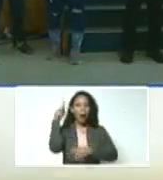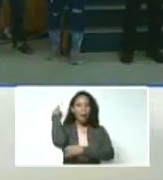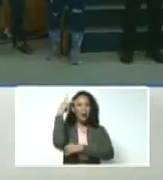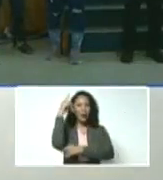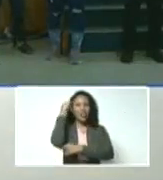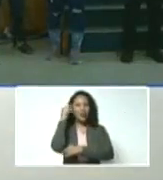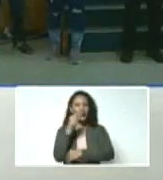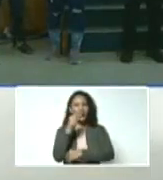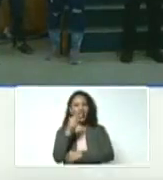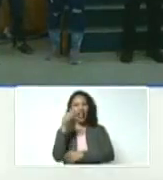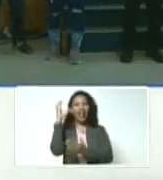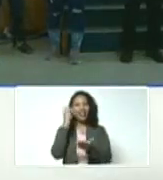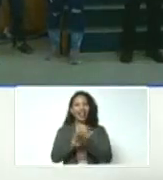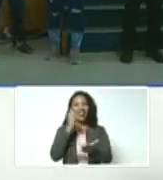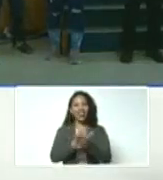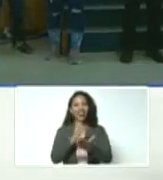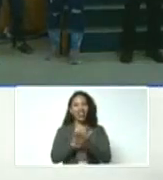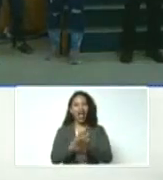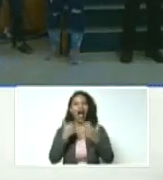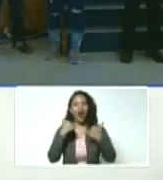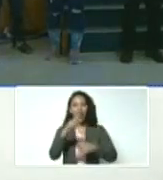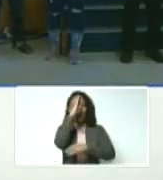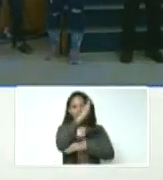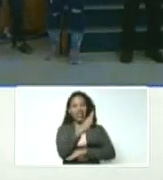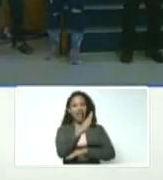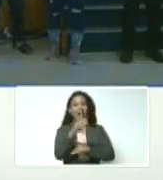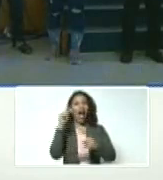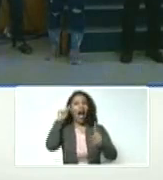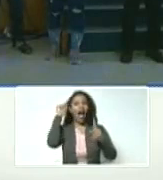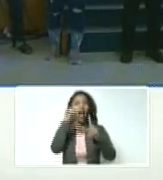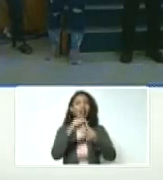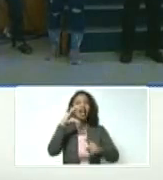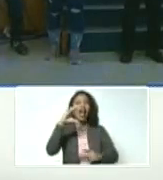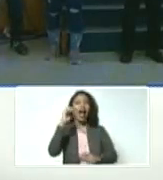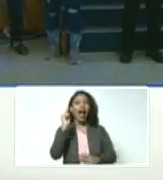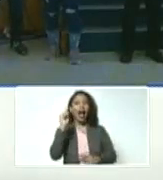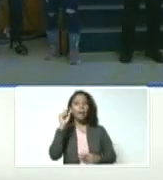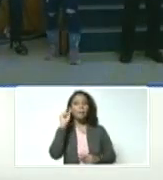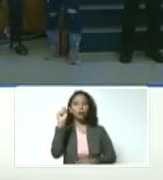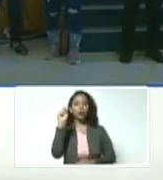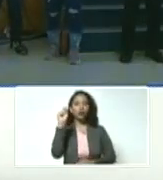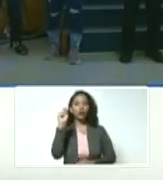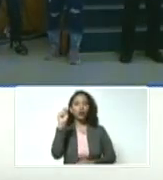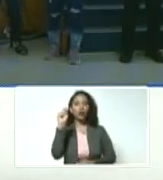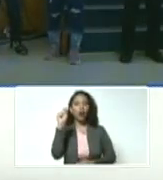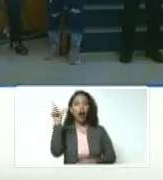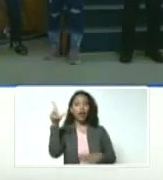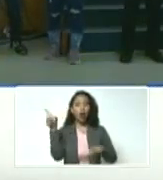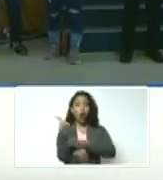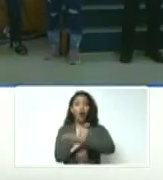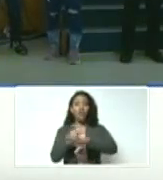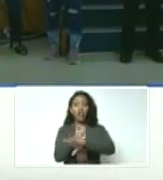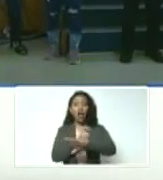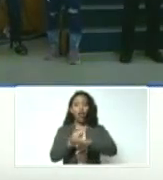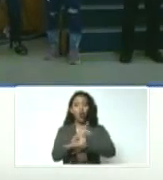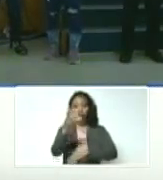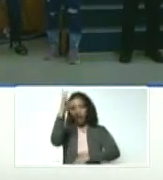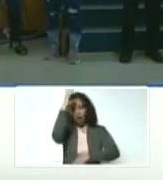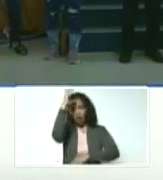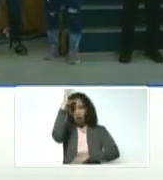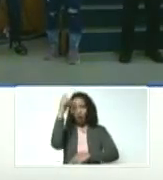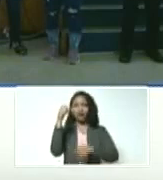Catia. Felicidades. Vámonos directamente hacia Carirubana, punto fijo. Allá está el gobernador Víctor Clar,